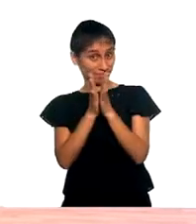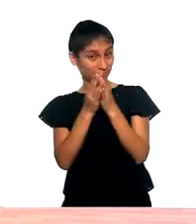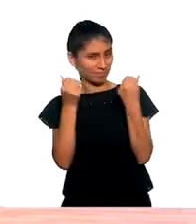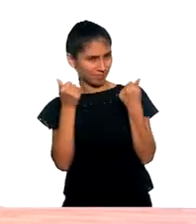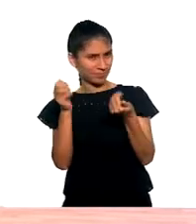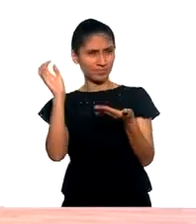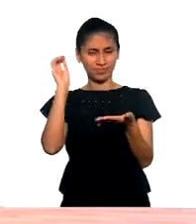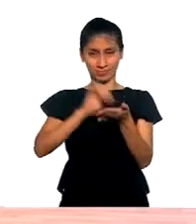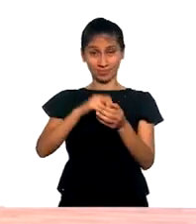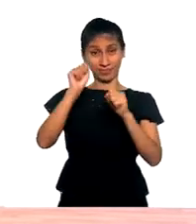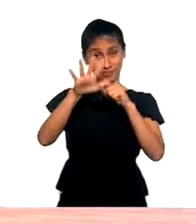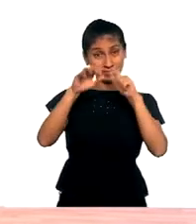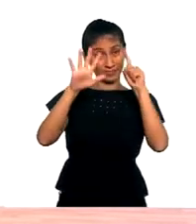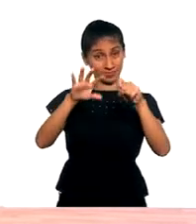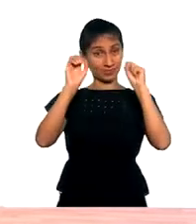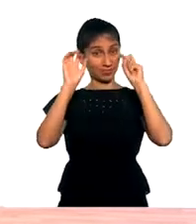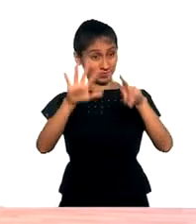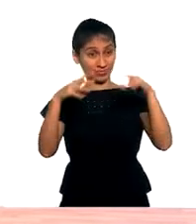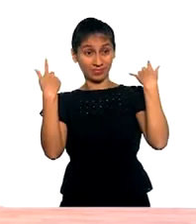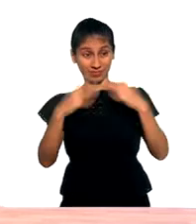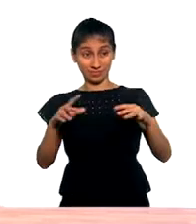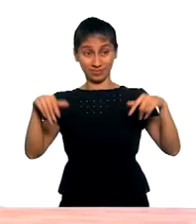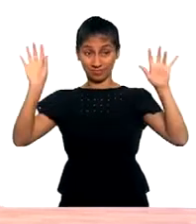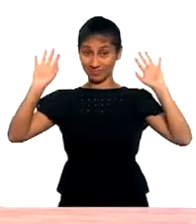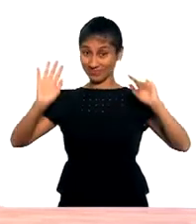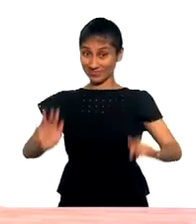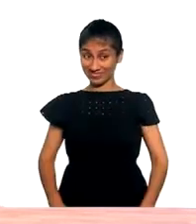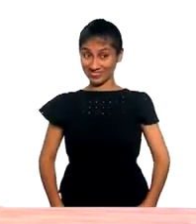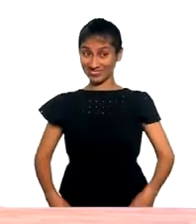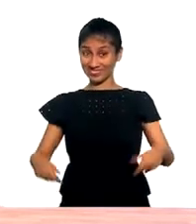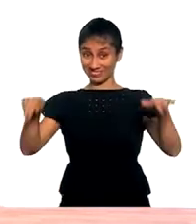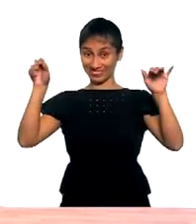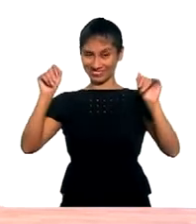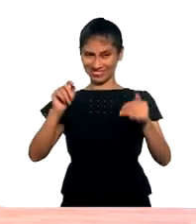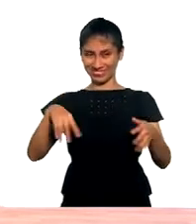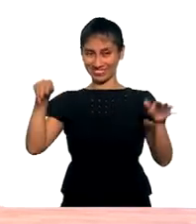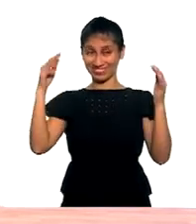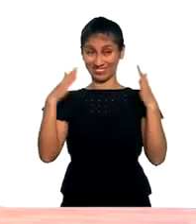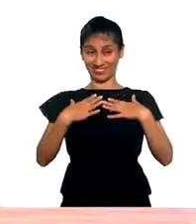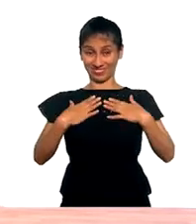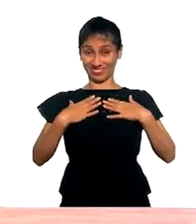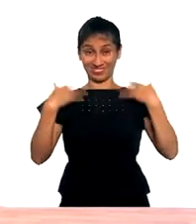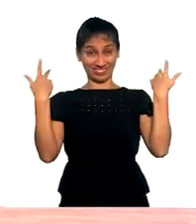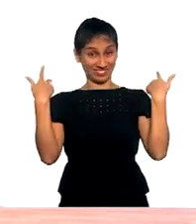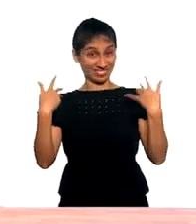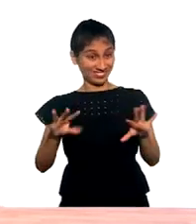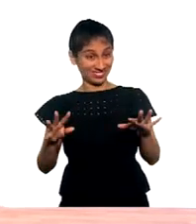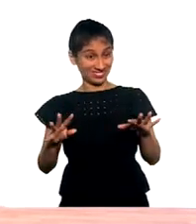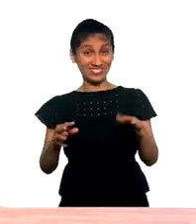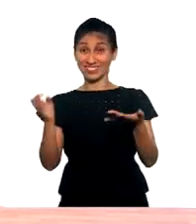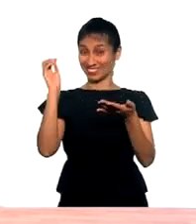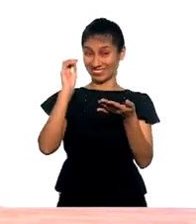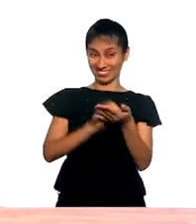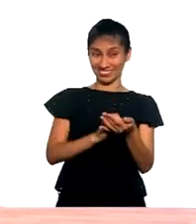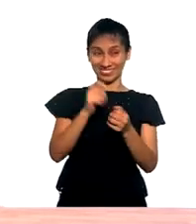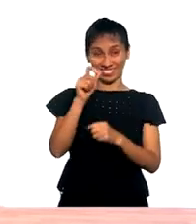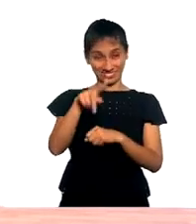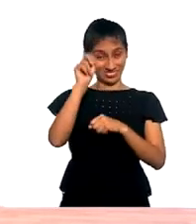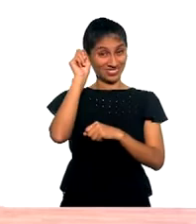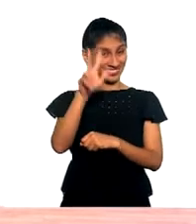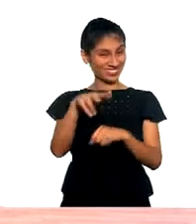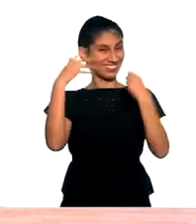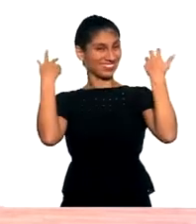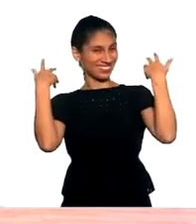una más cinco seis siete y salto piernas pecho va a